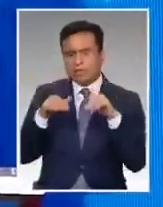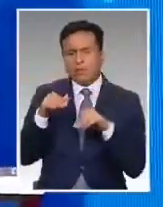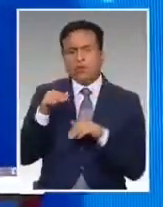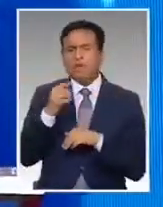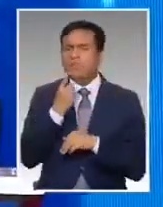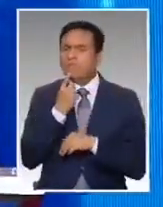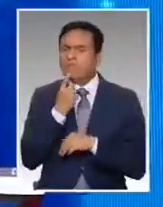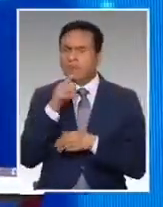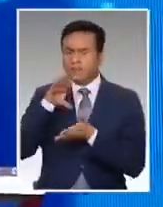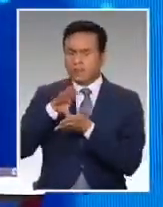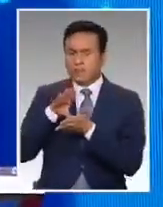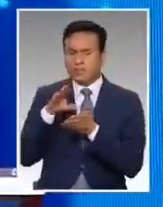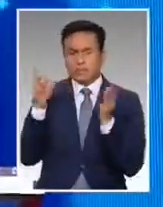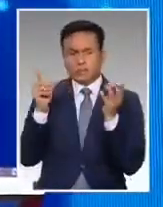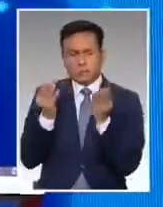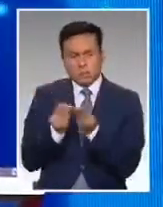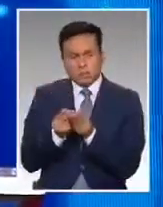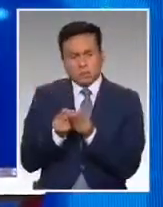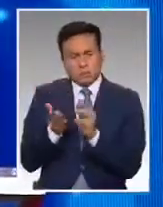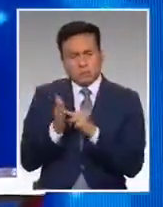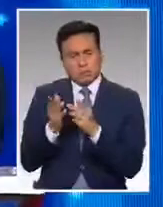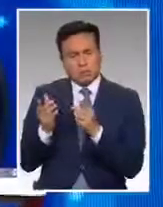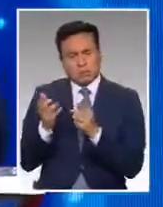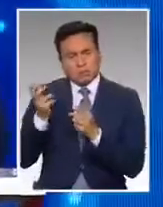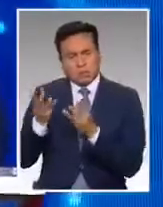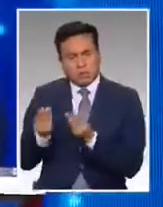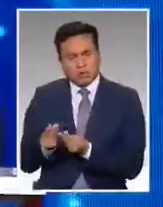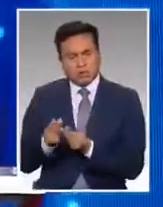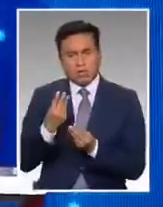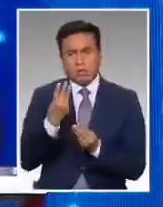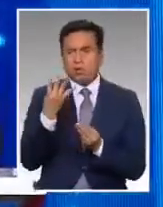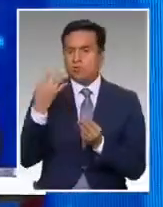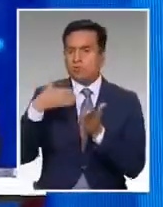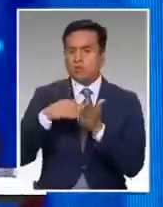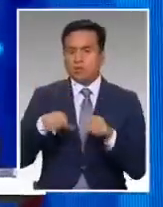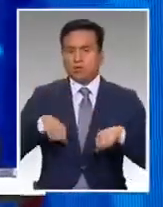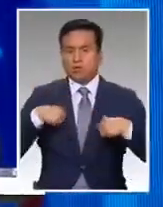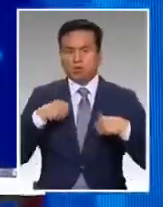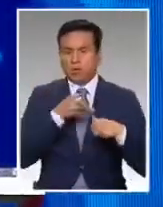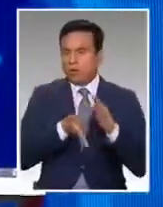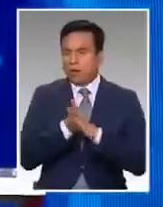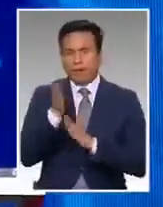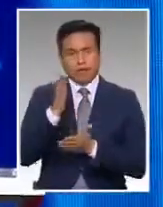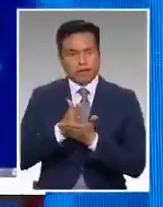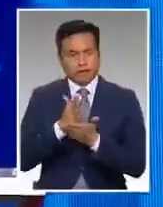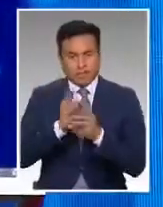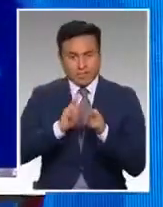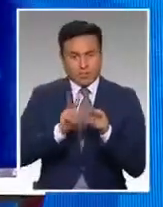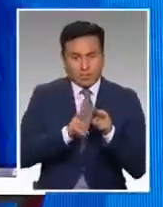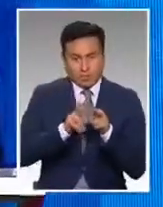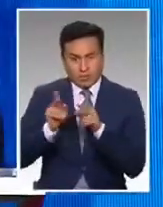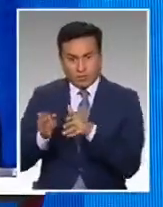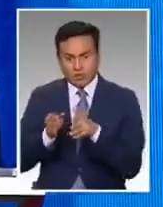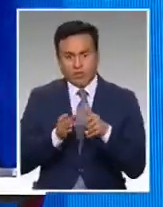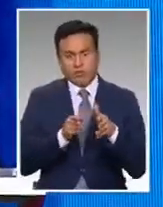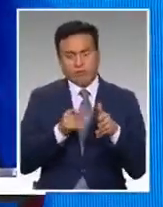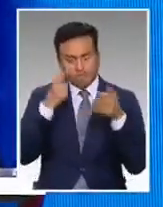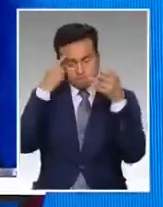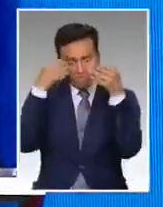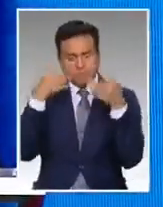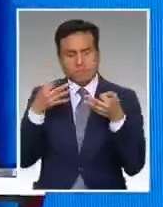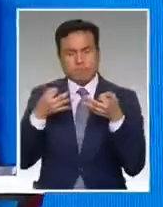los países donde hay menos delincuencia mientras rescatamos los 34 mil jóvenes que no van al colegio metro hacemos todo esto tendrá que tomar decisiones